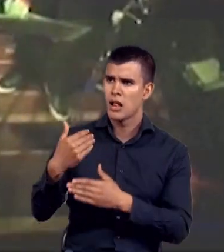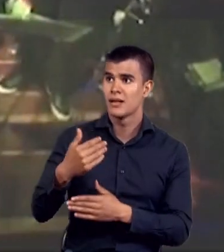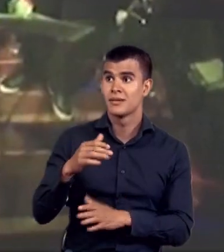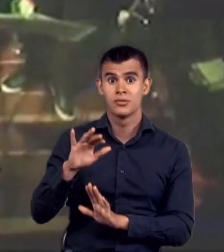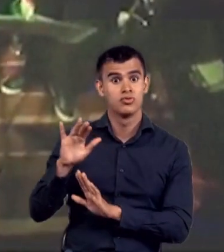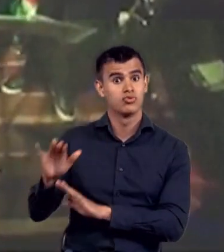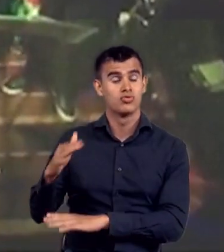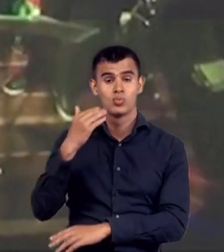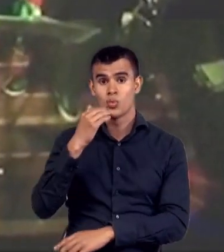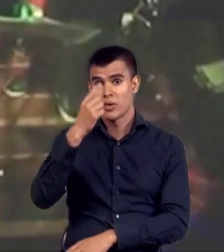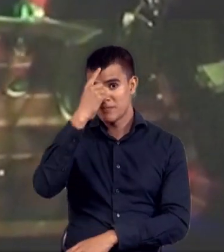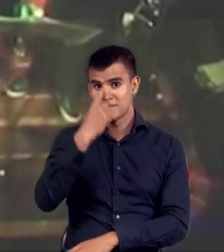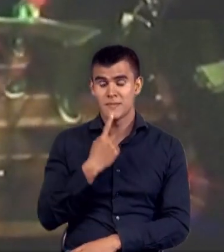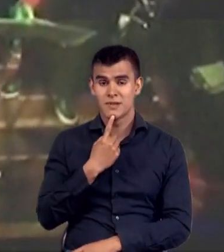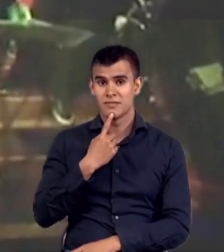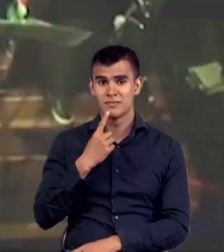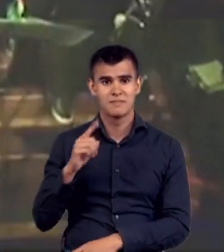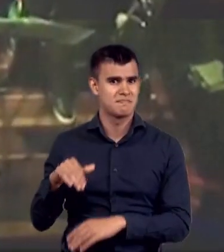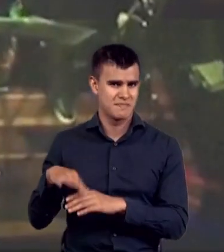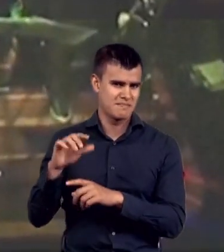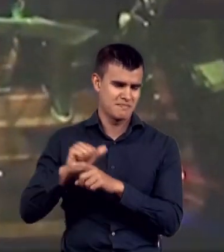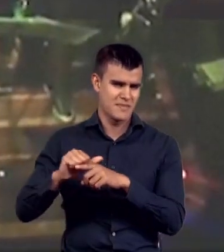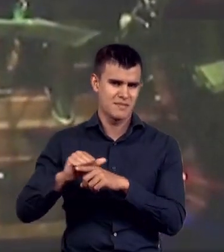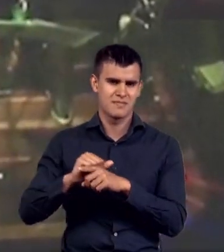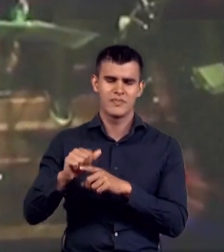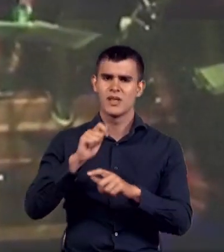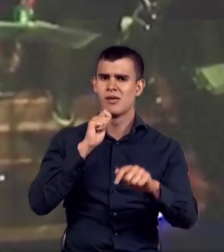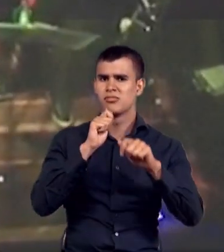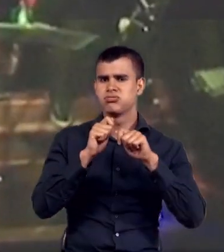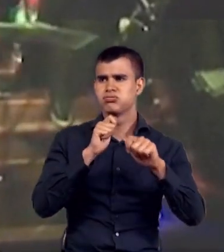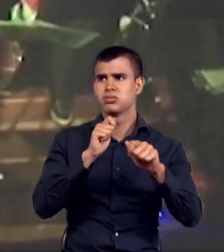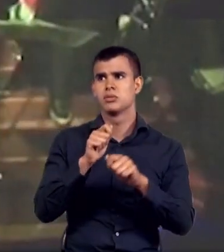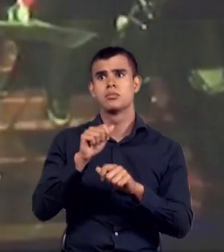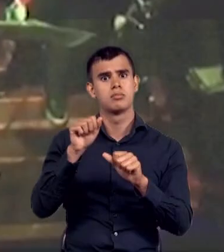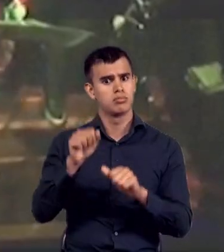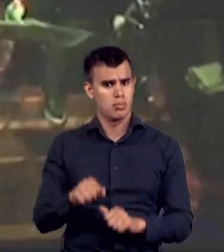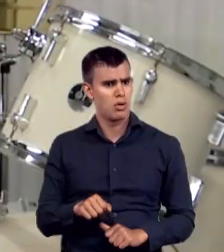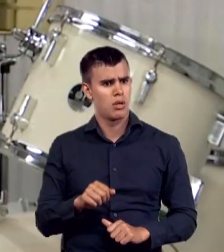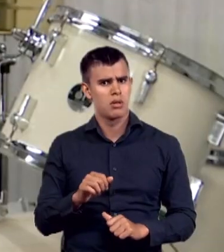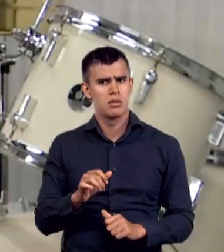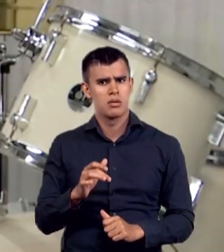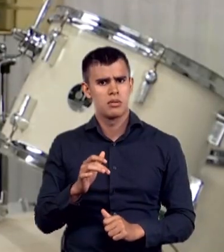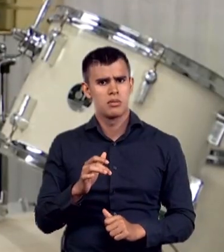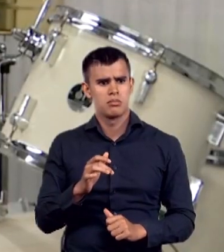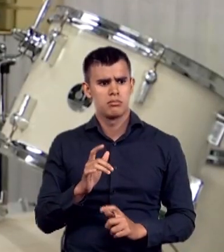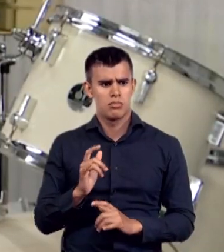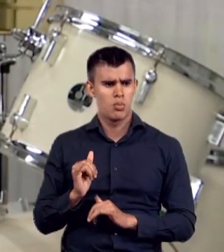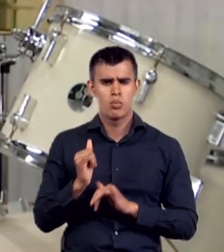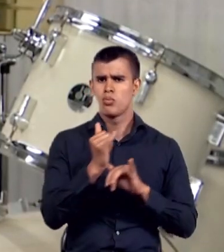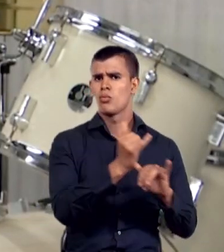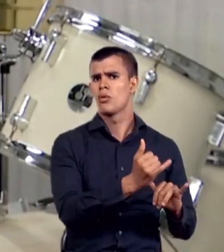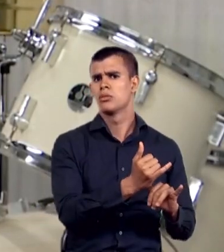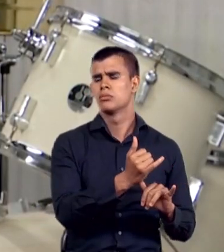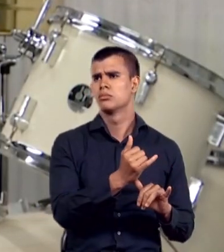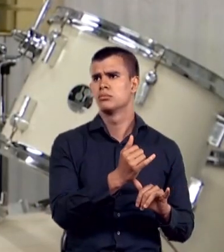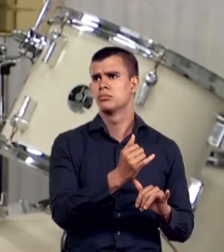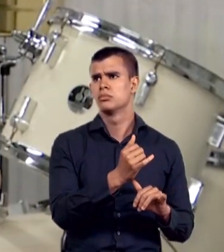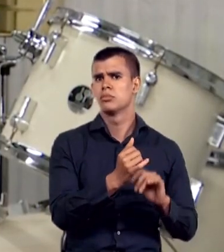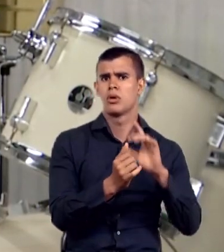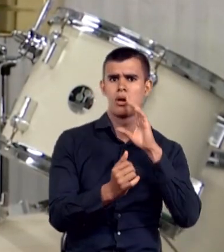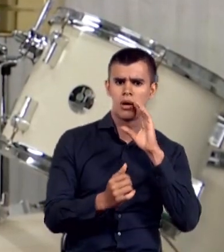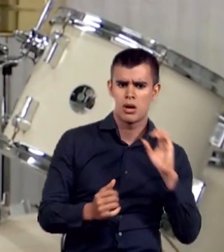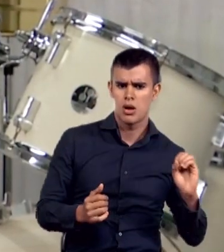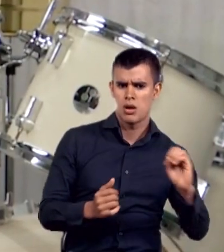que ese perfil de la mujer instrumentista se codea o está a la par de cualquier,